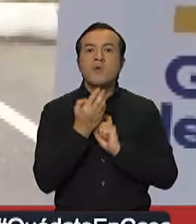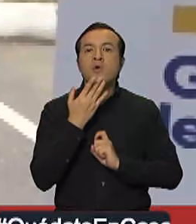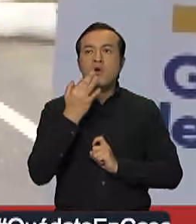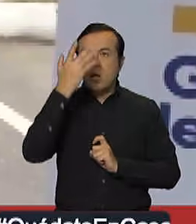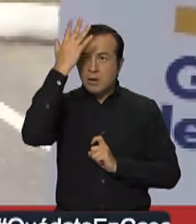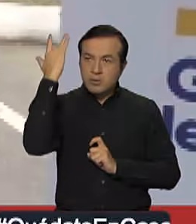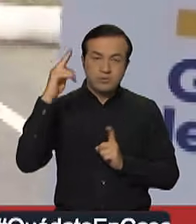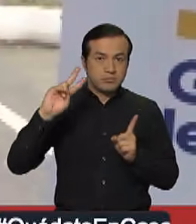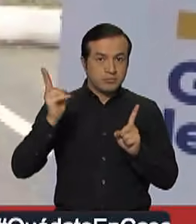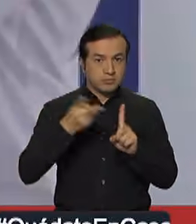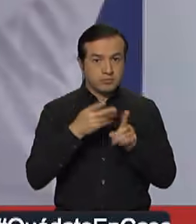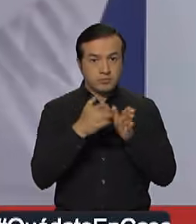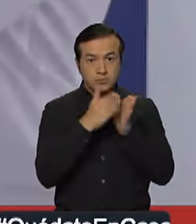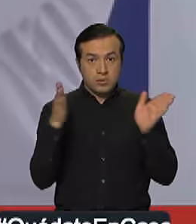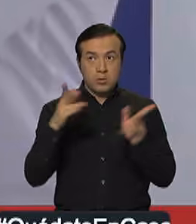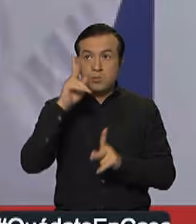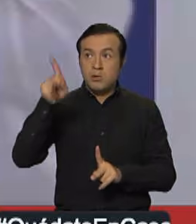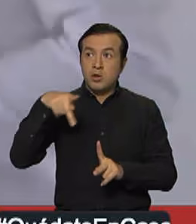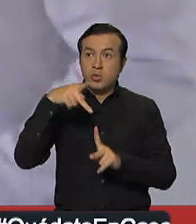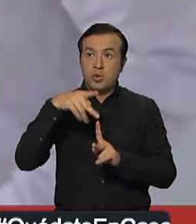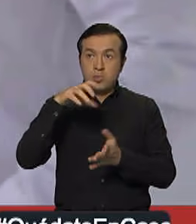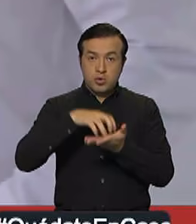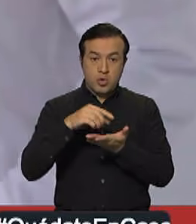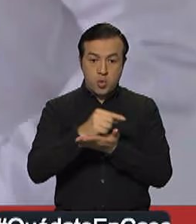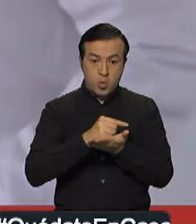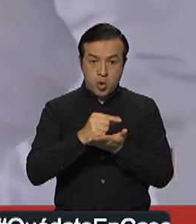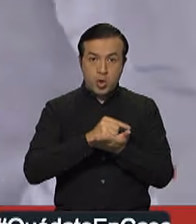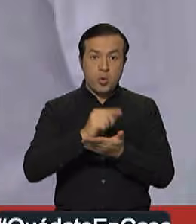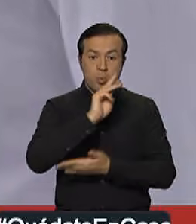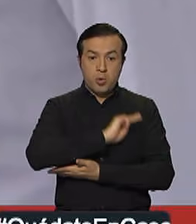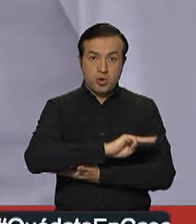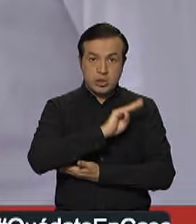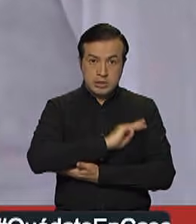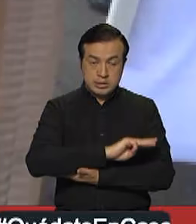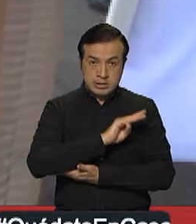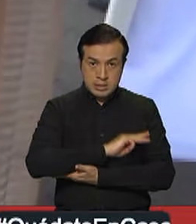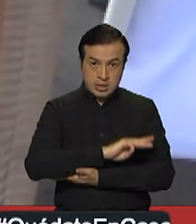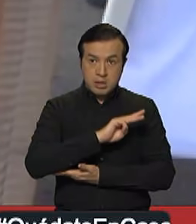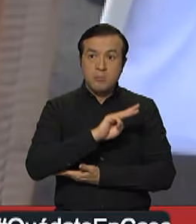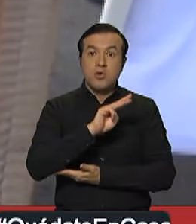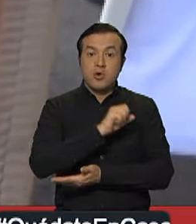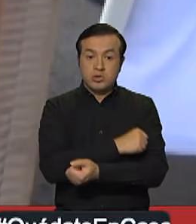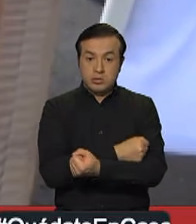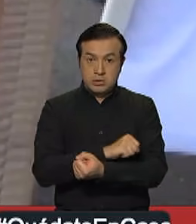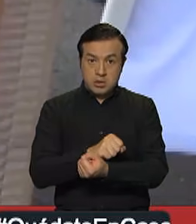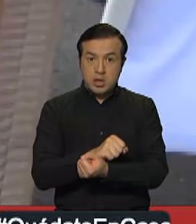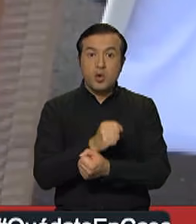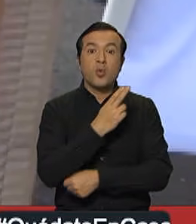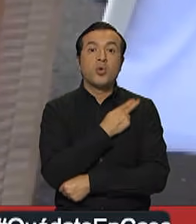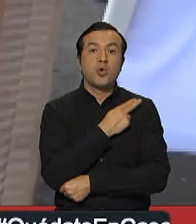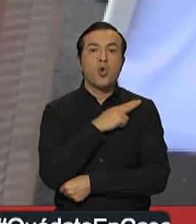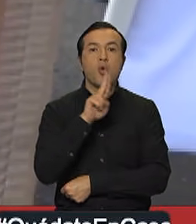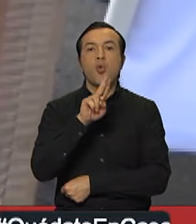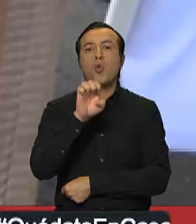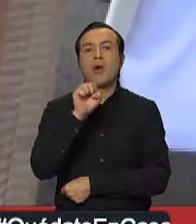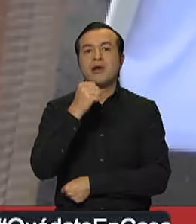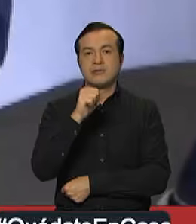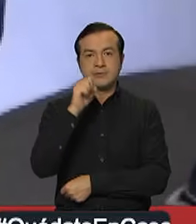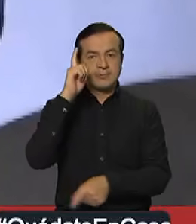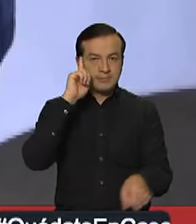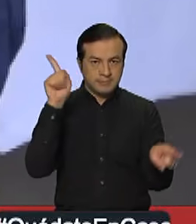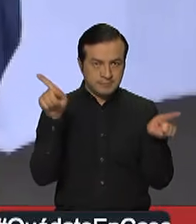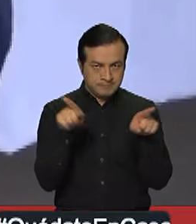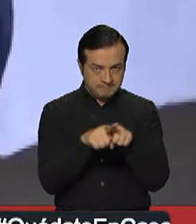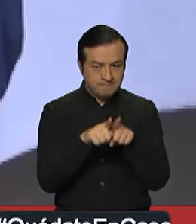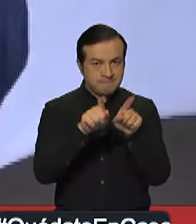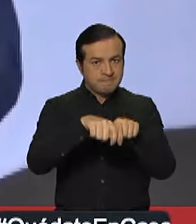segunda fase, la prefectura del Guayas, el municipio de San Borondón y la Universidad de Especialidades Espíritu Santo acordaron mediante